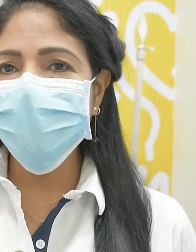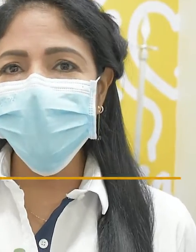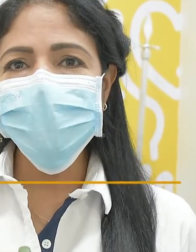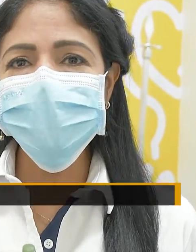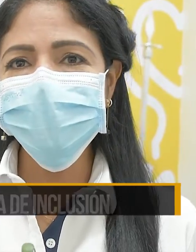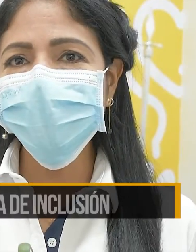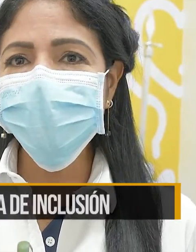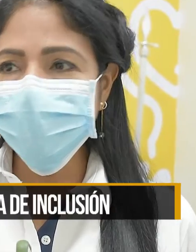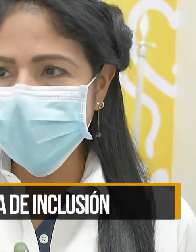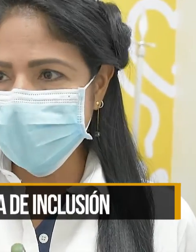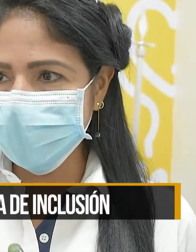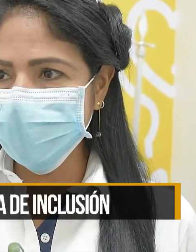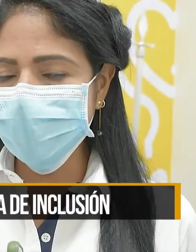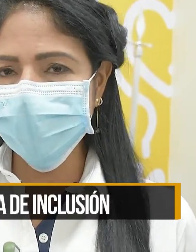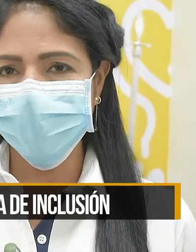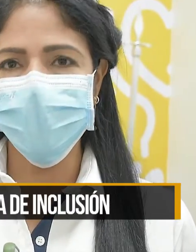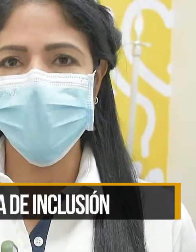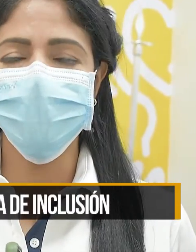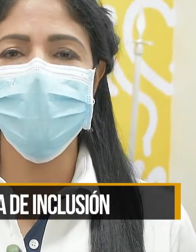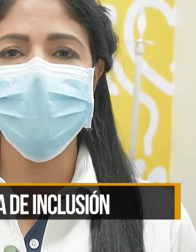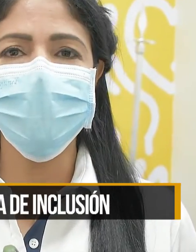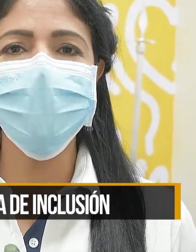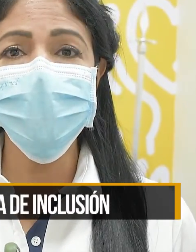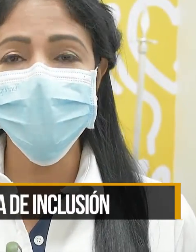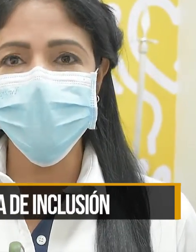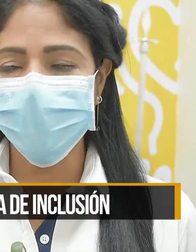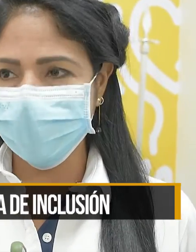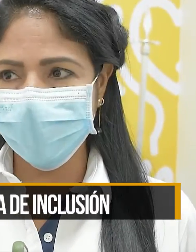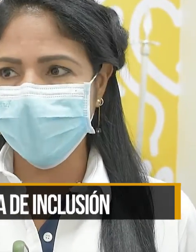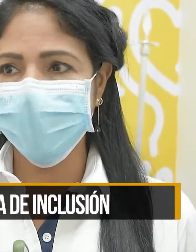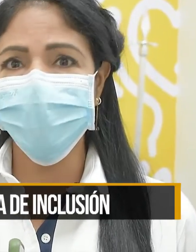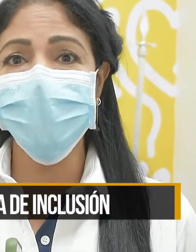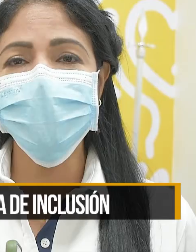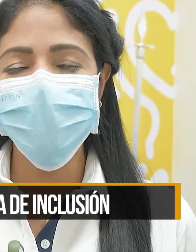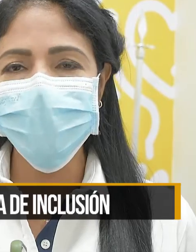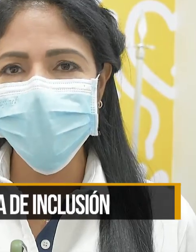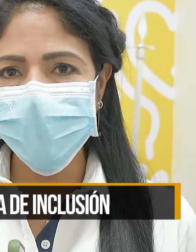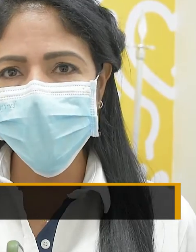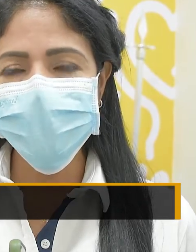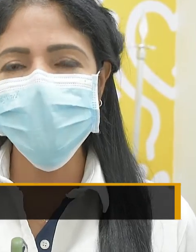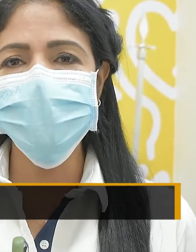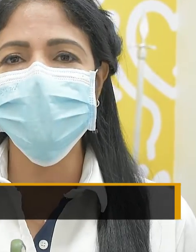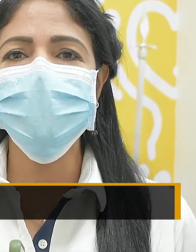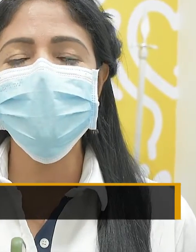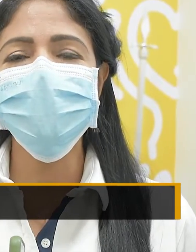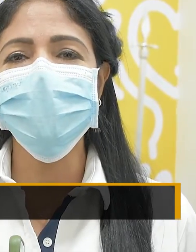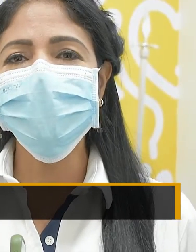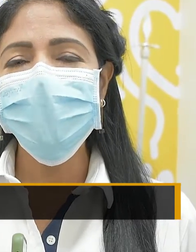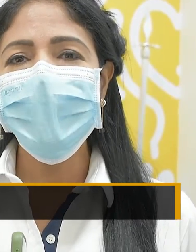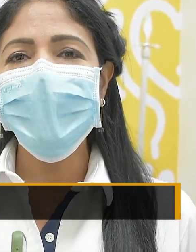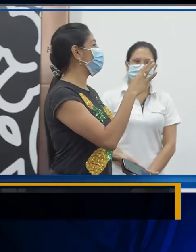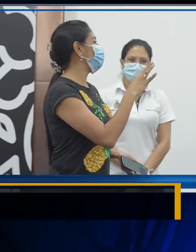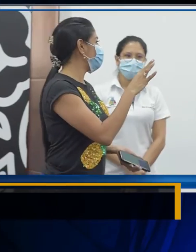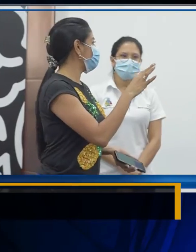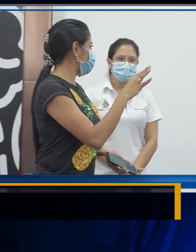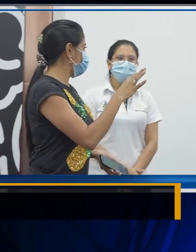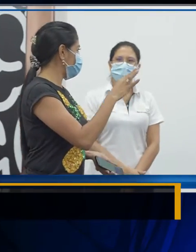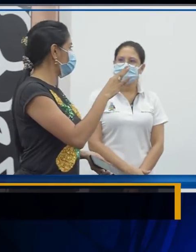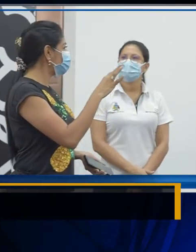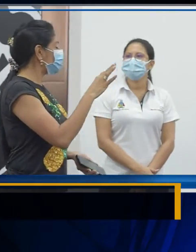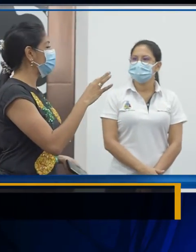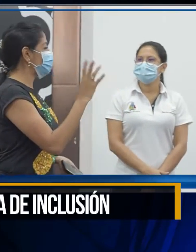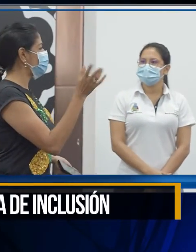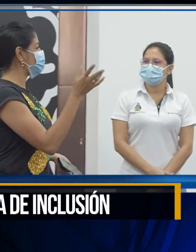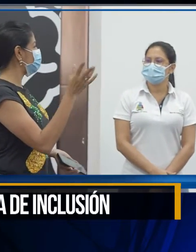Bueno, los resultados han sido muy positivos porque de manera concertada, por primera vez nos hemos reunido con la